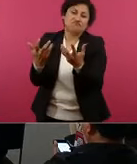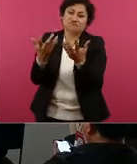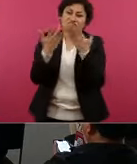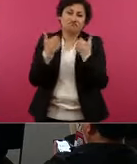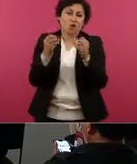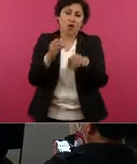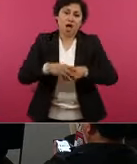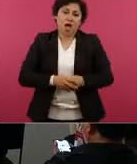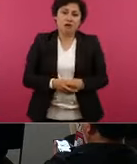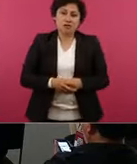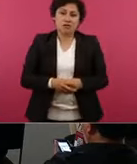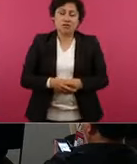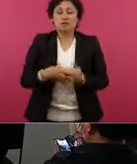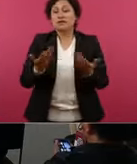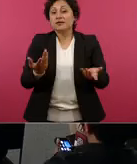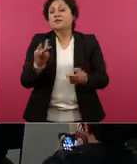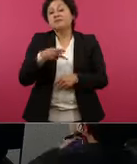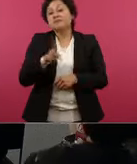pero sí podemos.